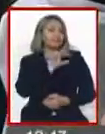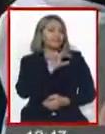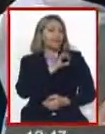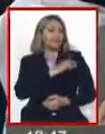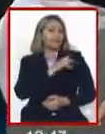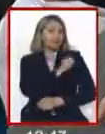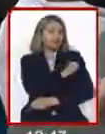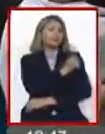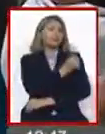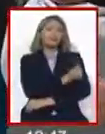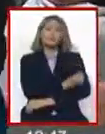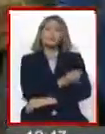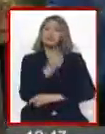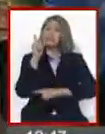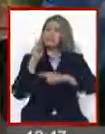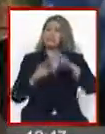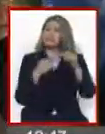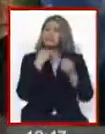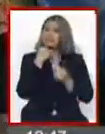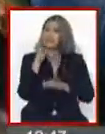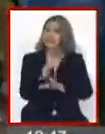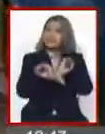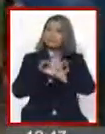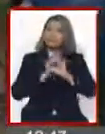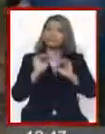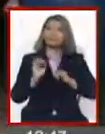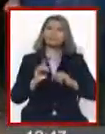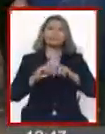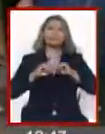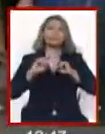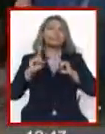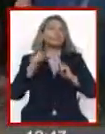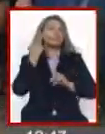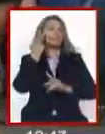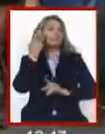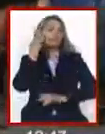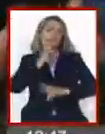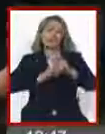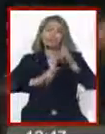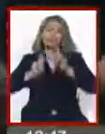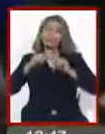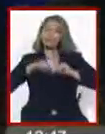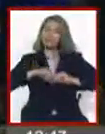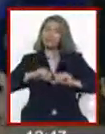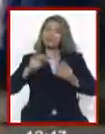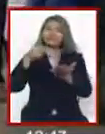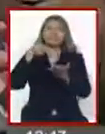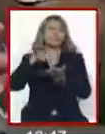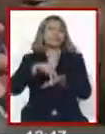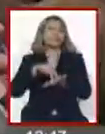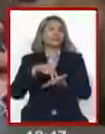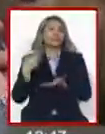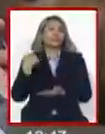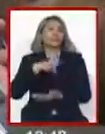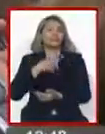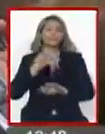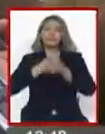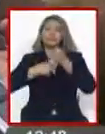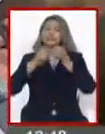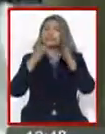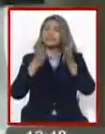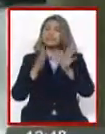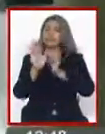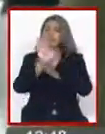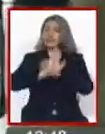desde ellos son autoridad y no se les puede según ellos decir nada pero aquí viven en el pueblo el pueblo va a seguir de pie no lo otros los gremiales estamos para